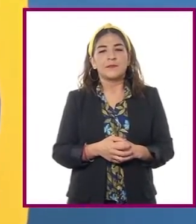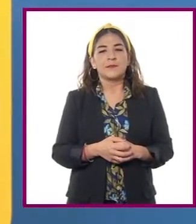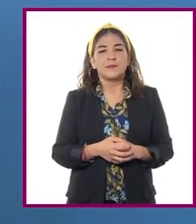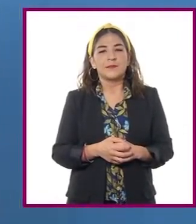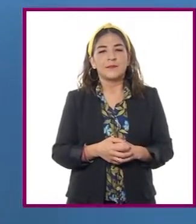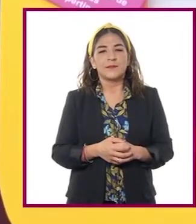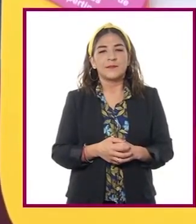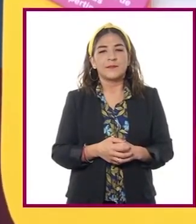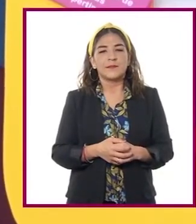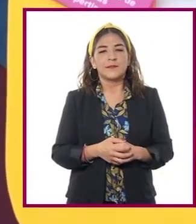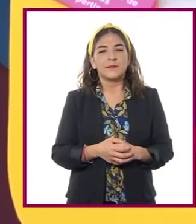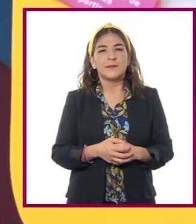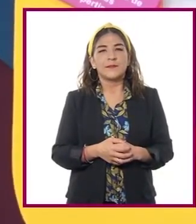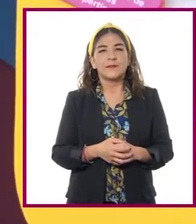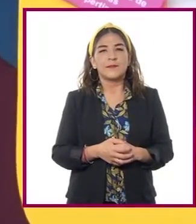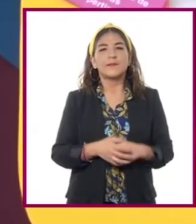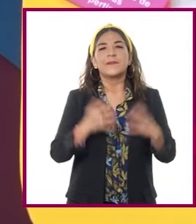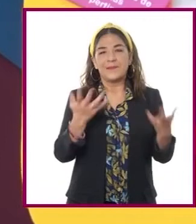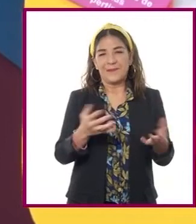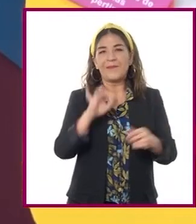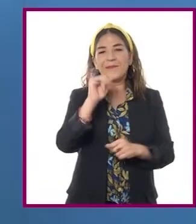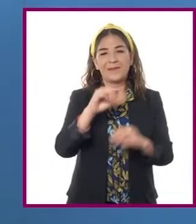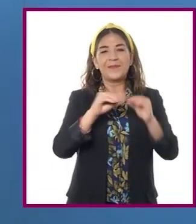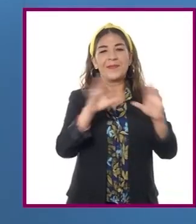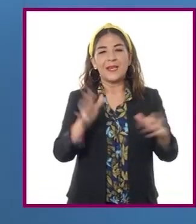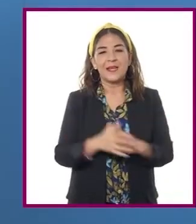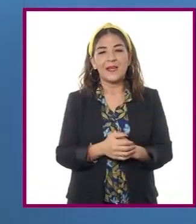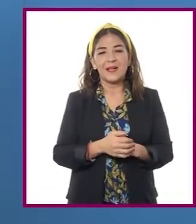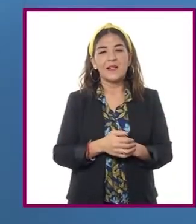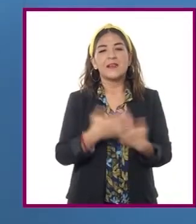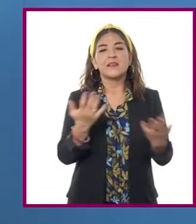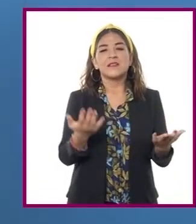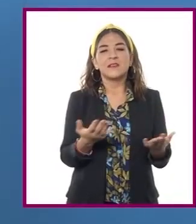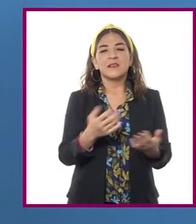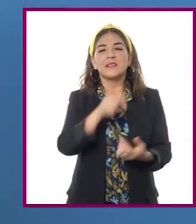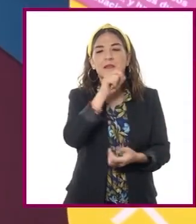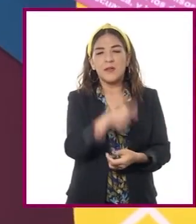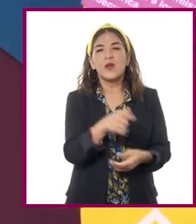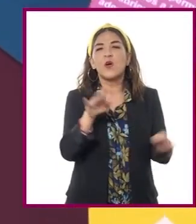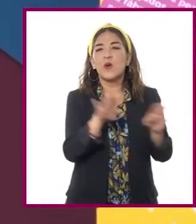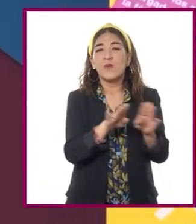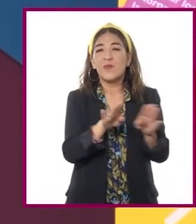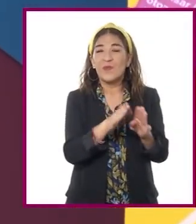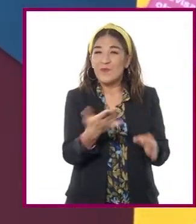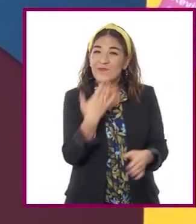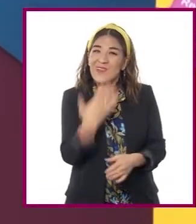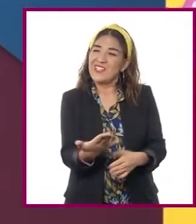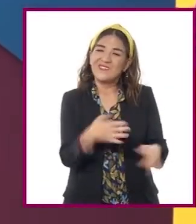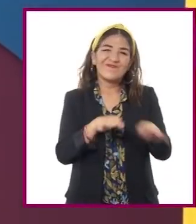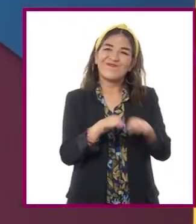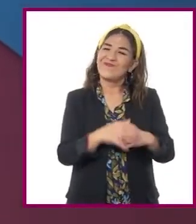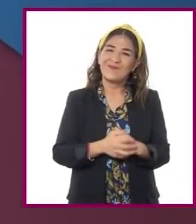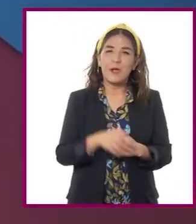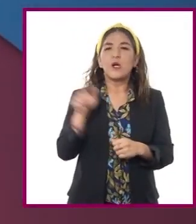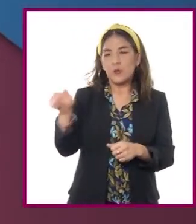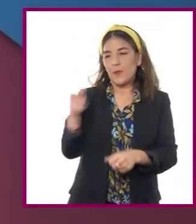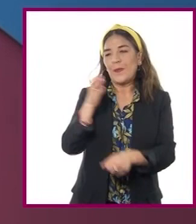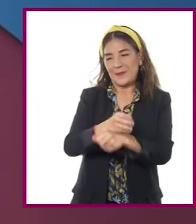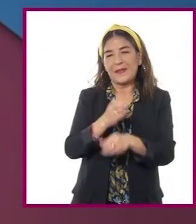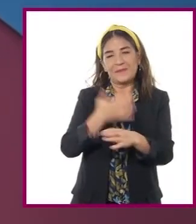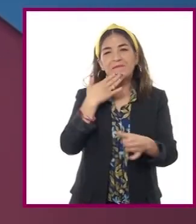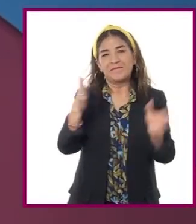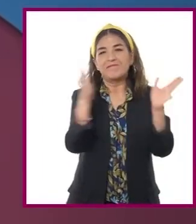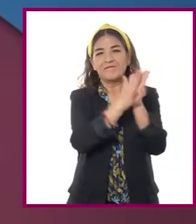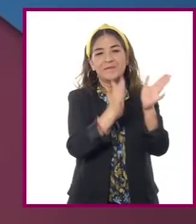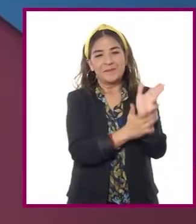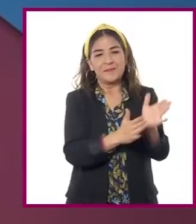Tin. Claro, aunque parece que no lo hacen de la mejor manera. Vas muy bien. ¿Qué